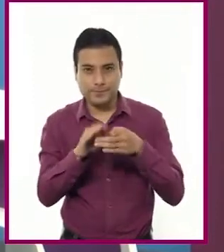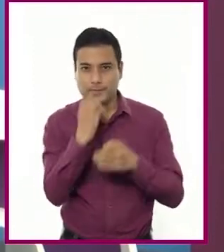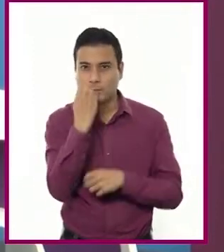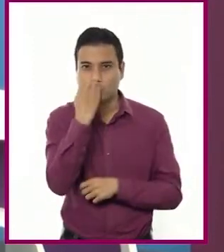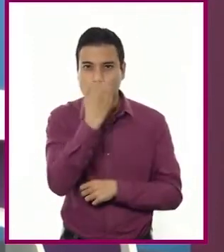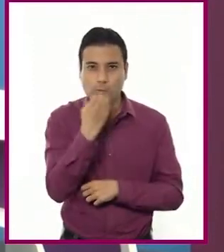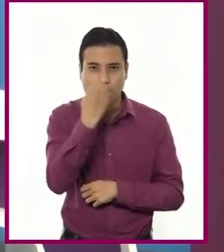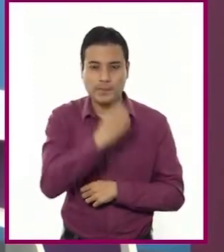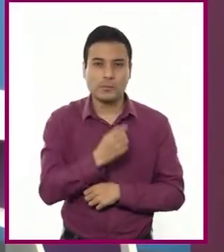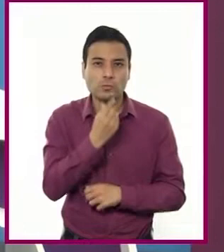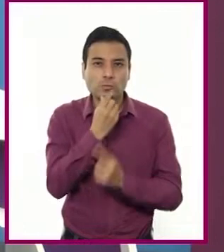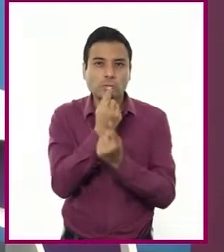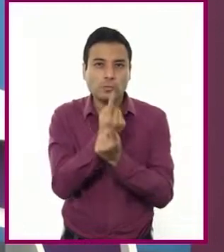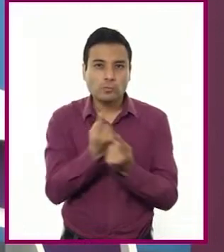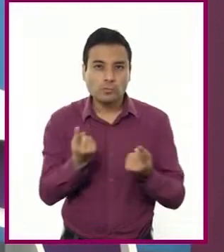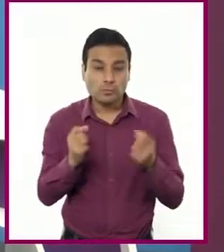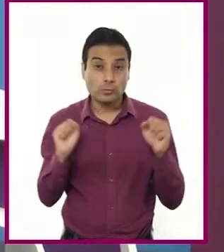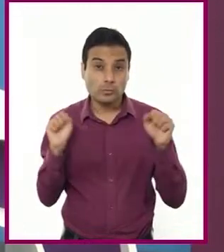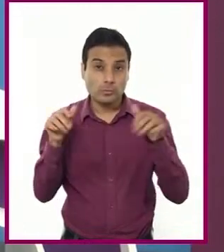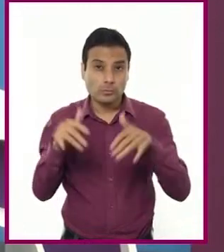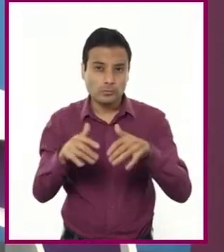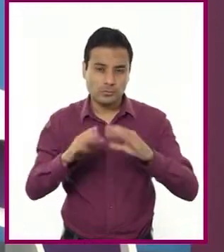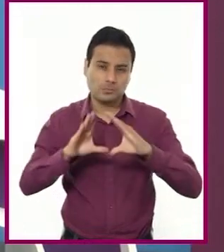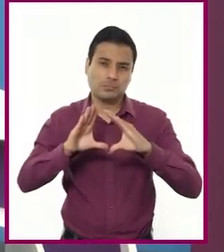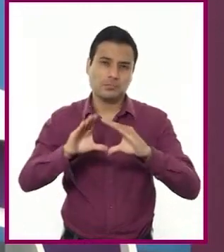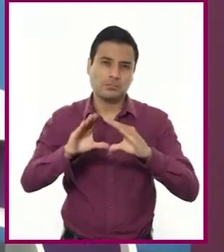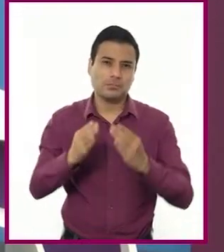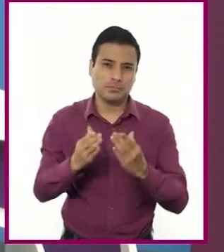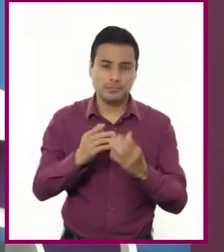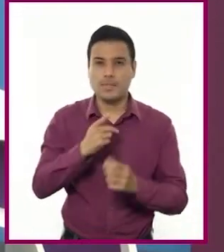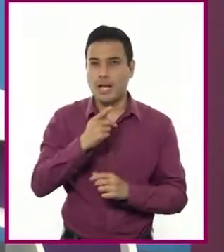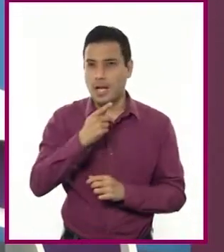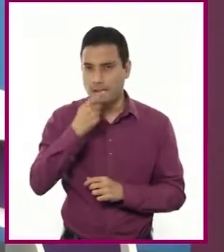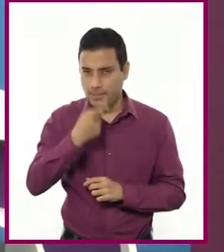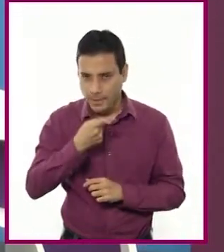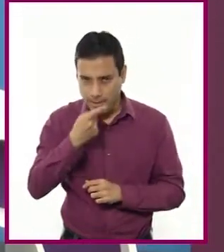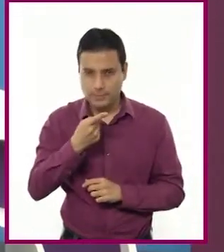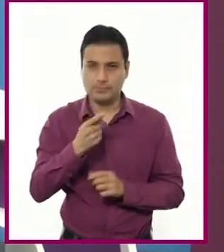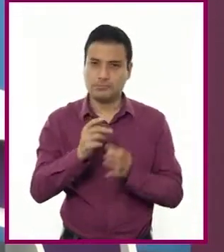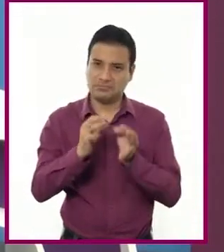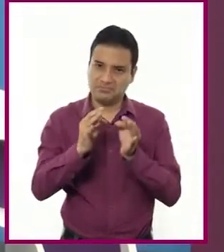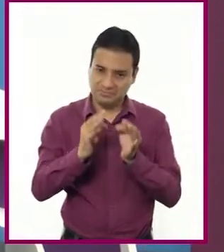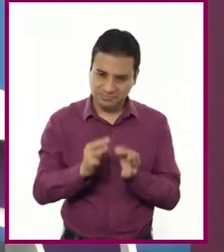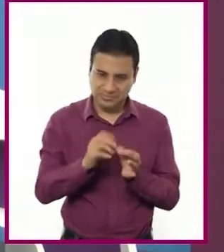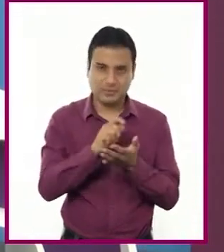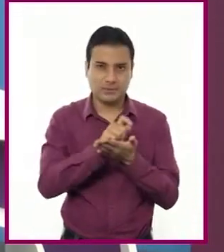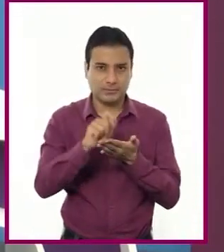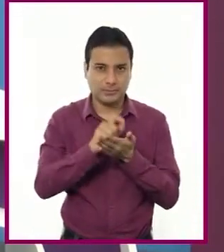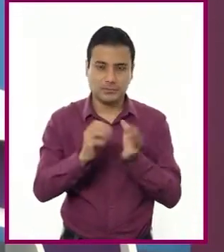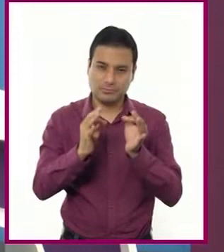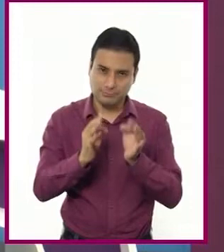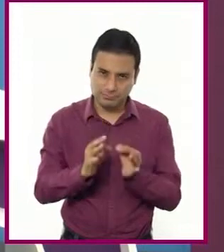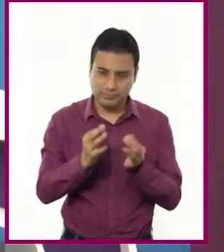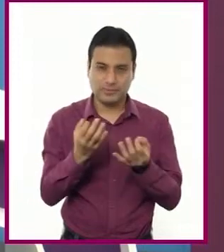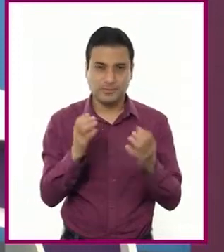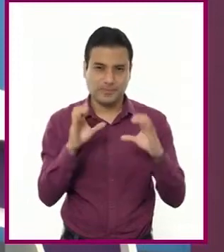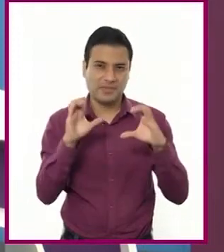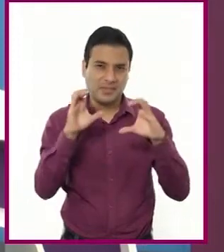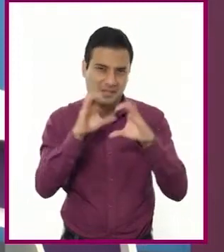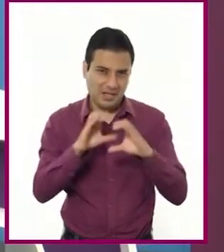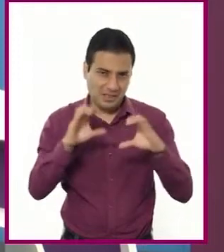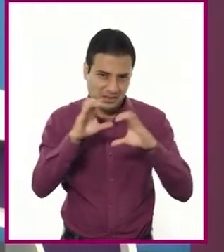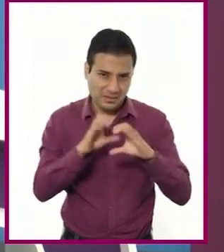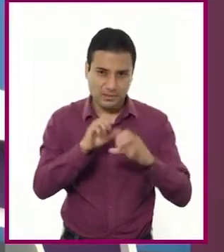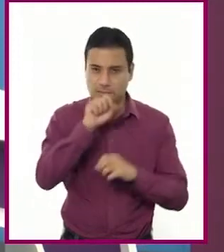que asistían a ellas, se les enseñaba el modo de hablar y escribir correctamente, a cantar y